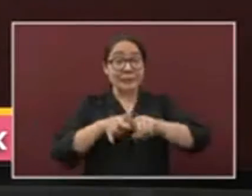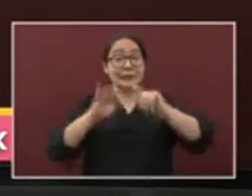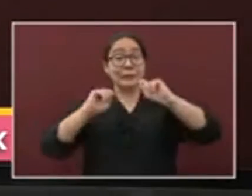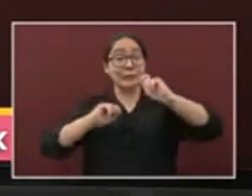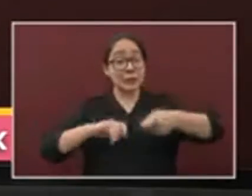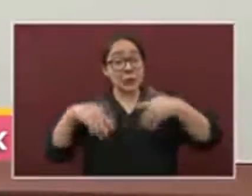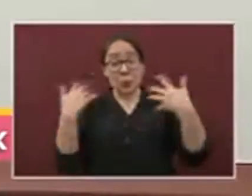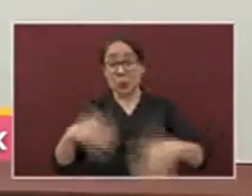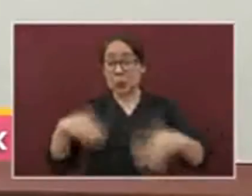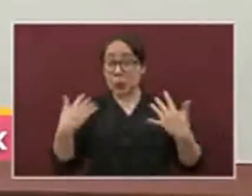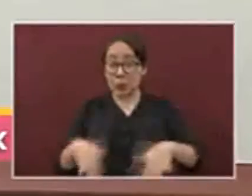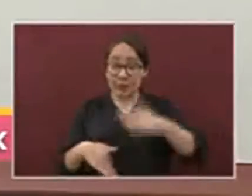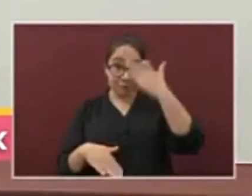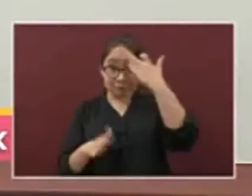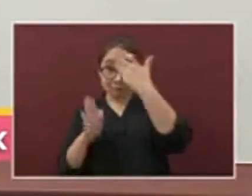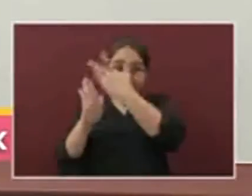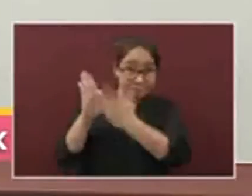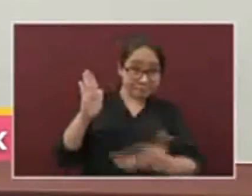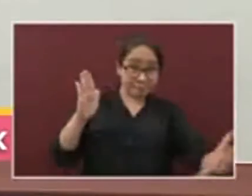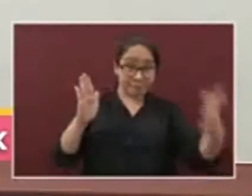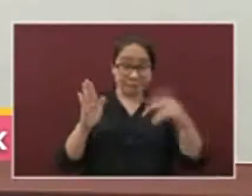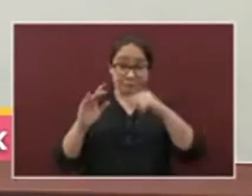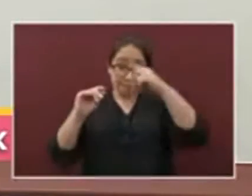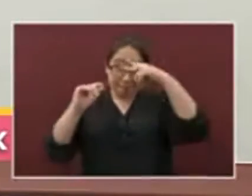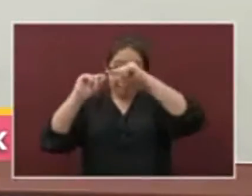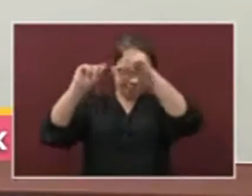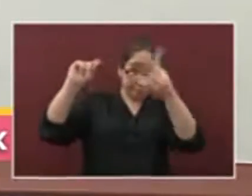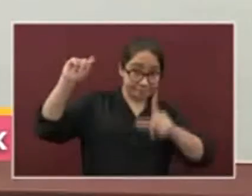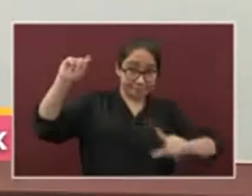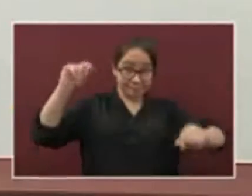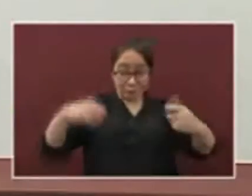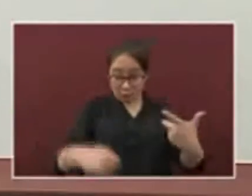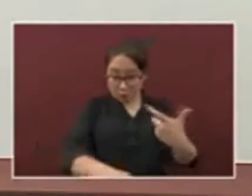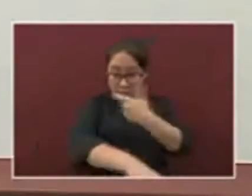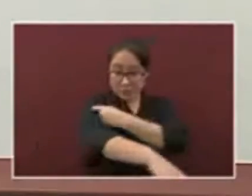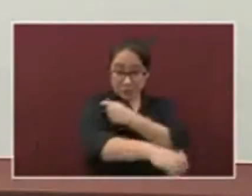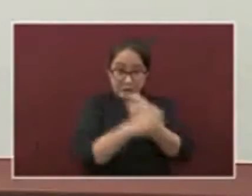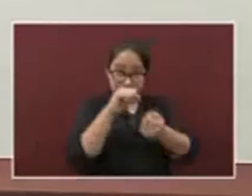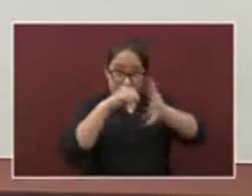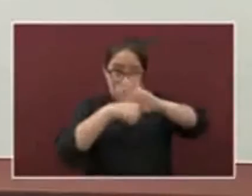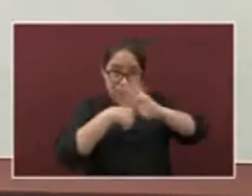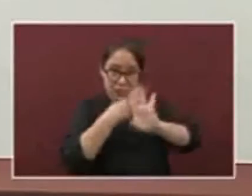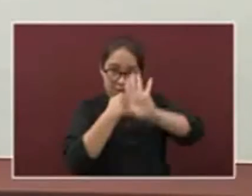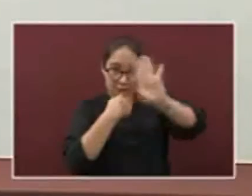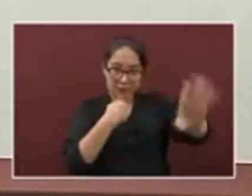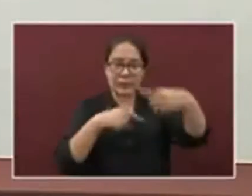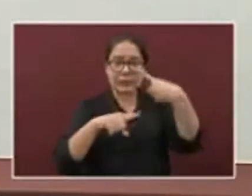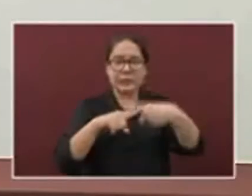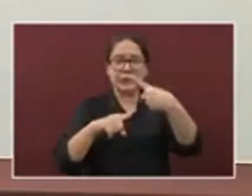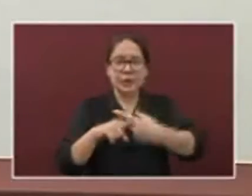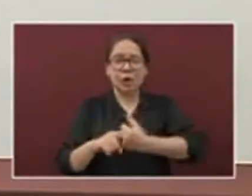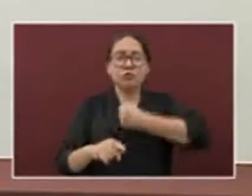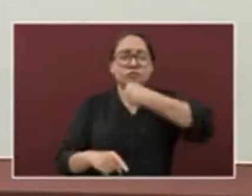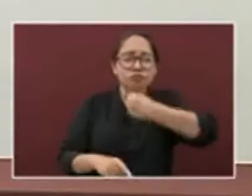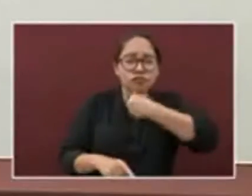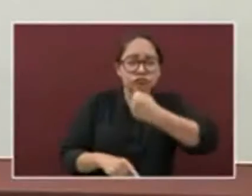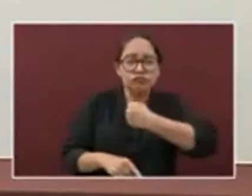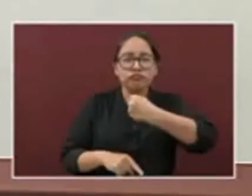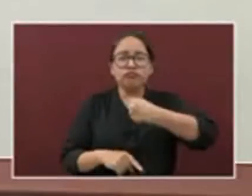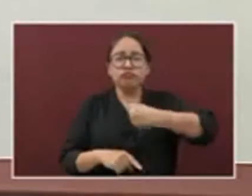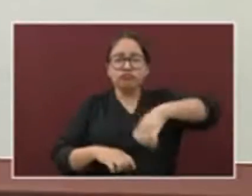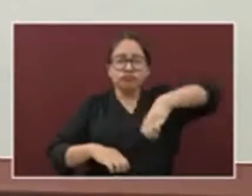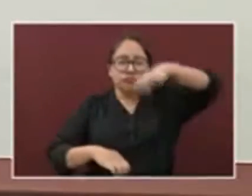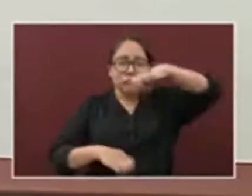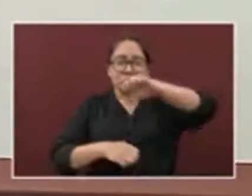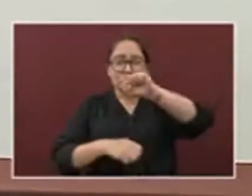jornada del plan nacional de vacunación contra kobe 19 para adultos mayores de 60 años y más de